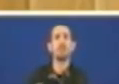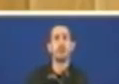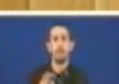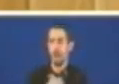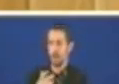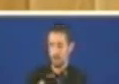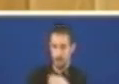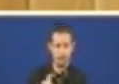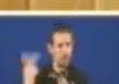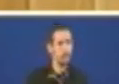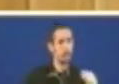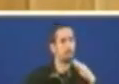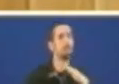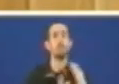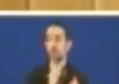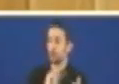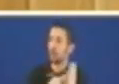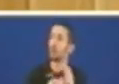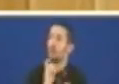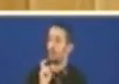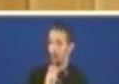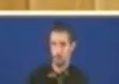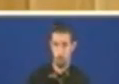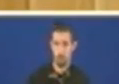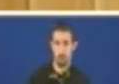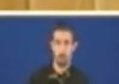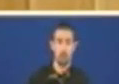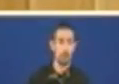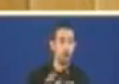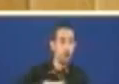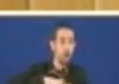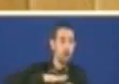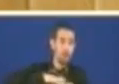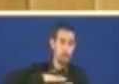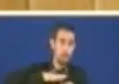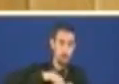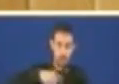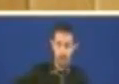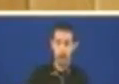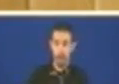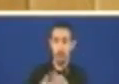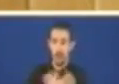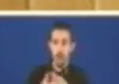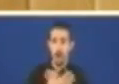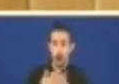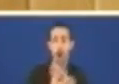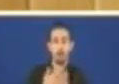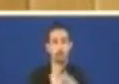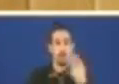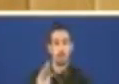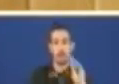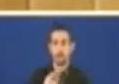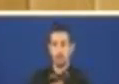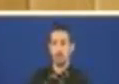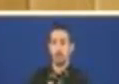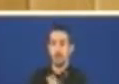esta fraude. Que se vai facer? Porque aquí fálase de salvar os bancos.